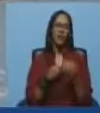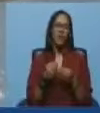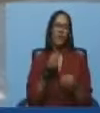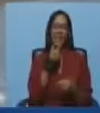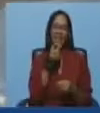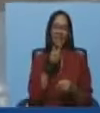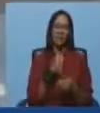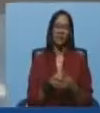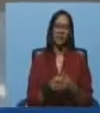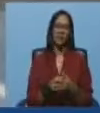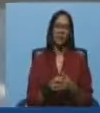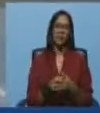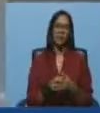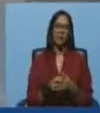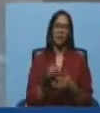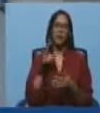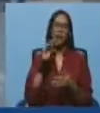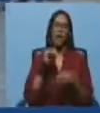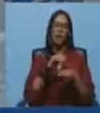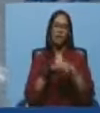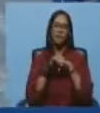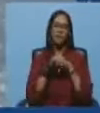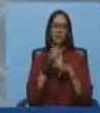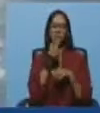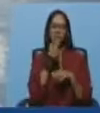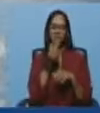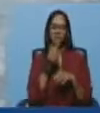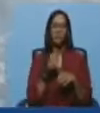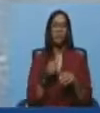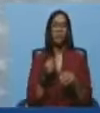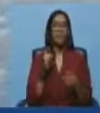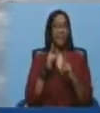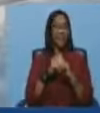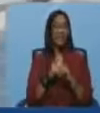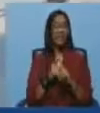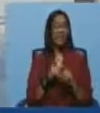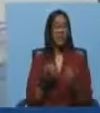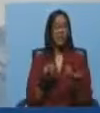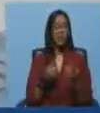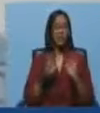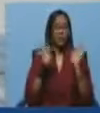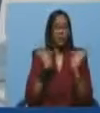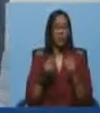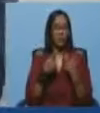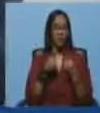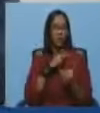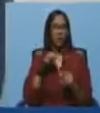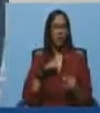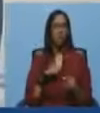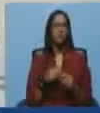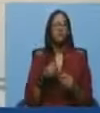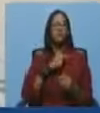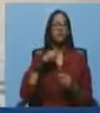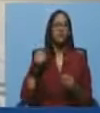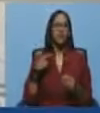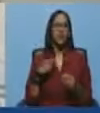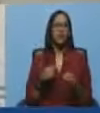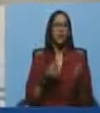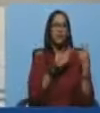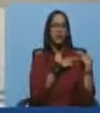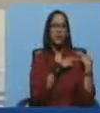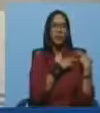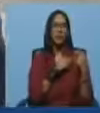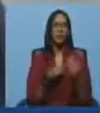son angloparlantes. Okay. Y desde una cosmovisión de la vida que es distinta a la nuestra. sea, nosotros tenemos la responsabilidad como